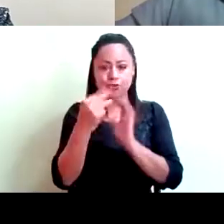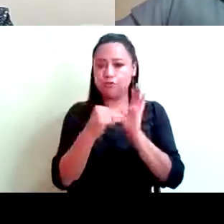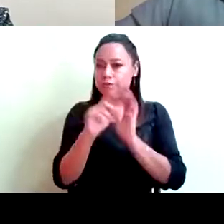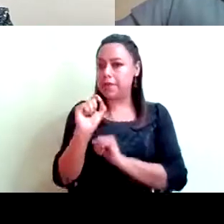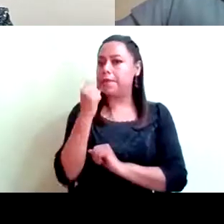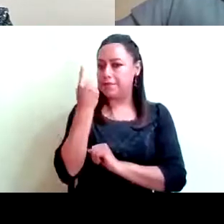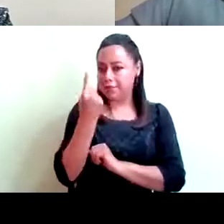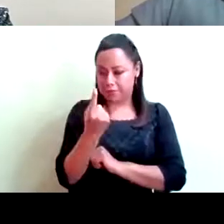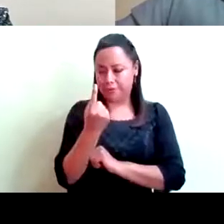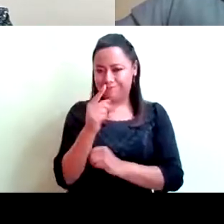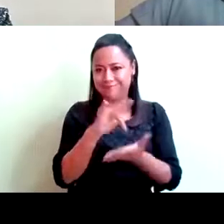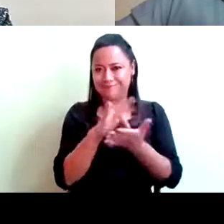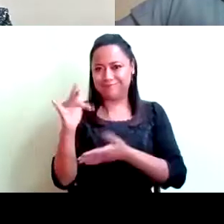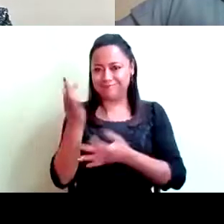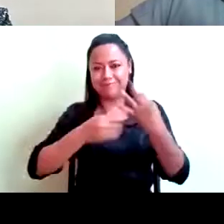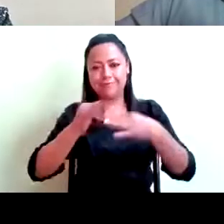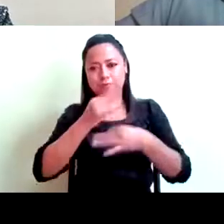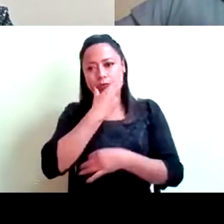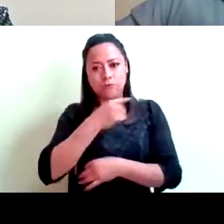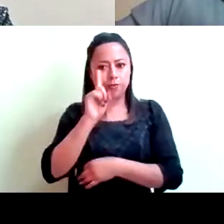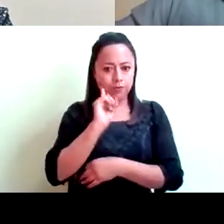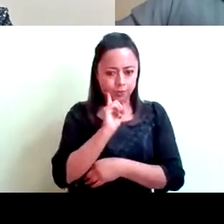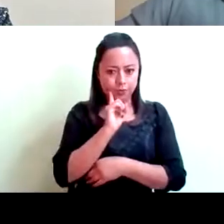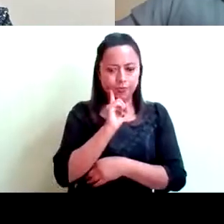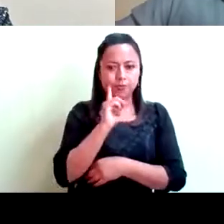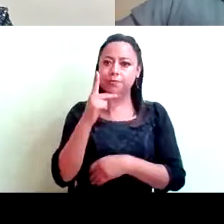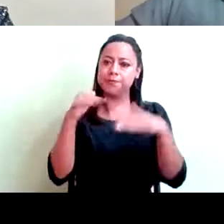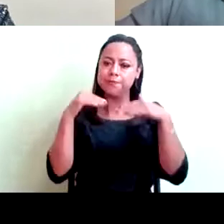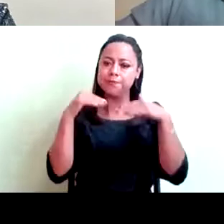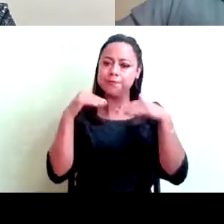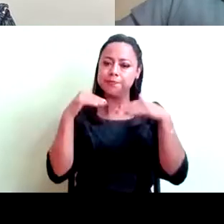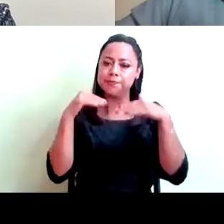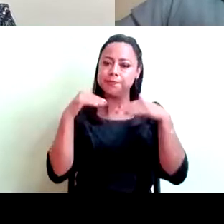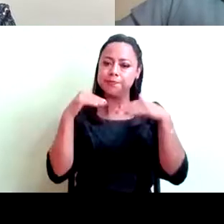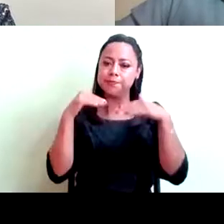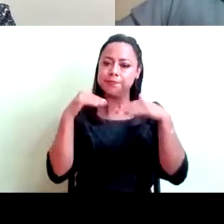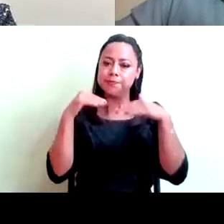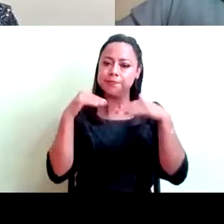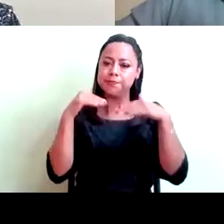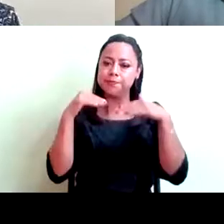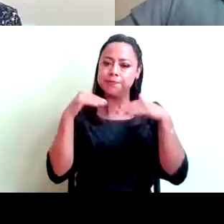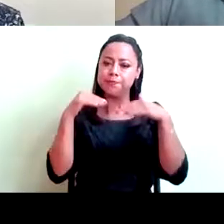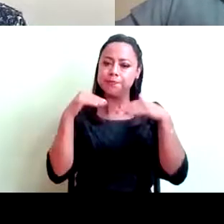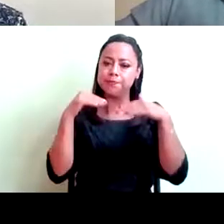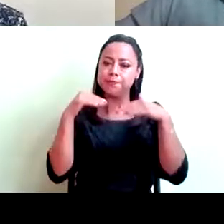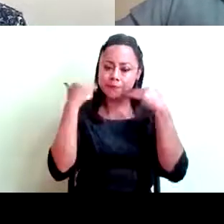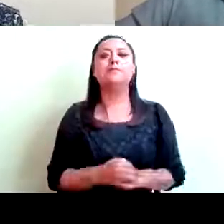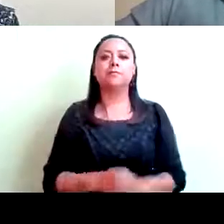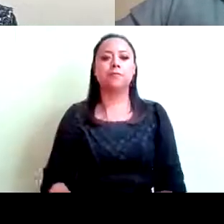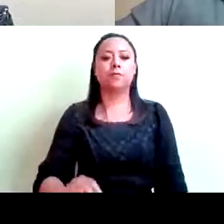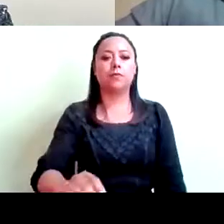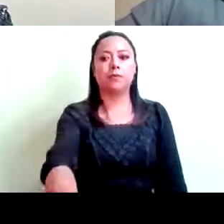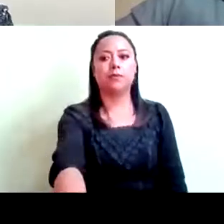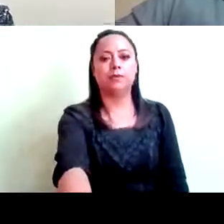2021. Agradezco a todas y a todos su amable asistencia. Diputada Clavel, le agradezco mucho su